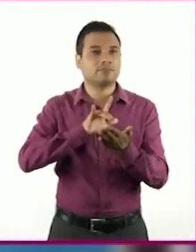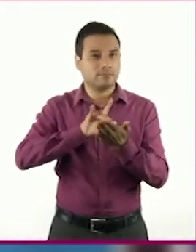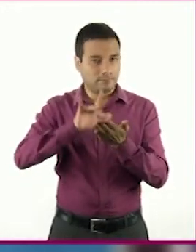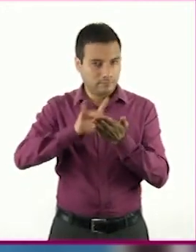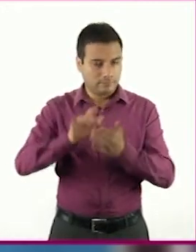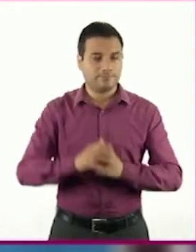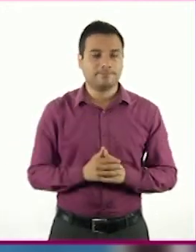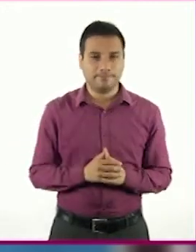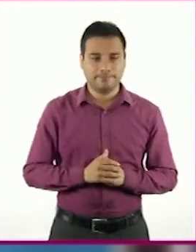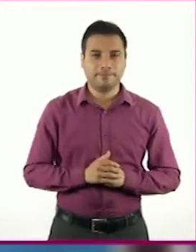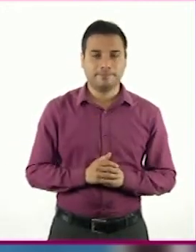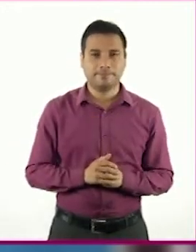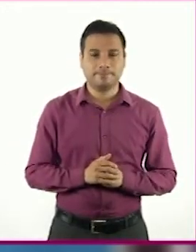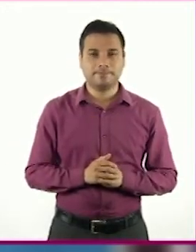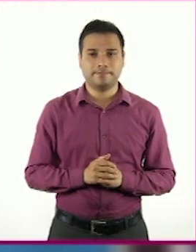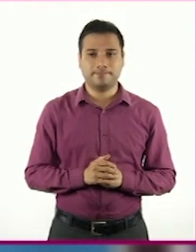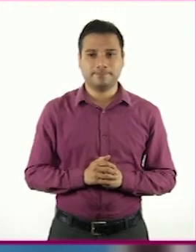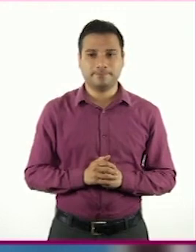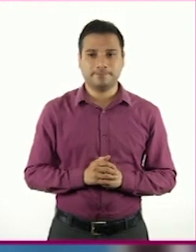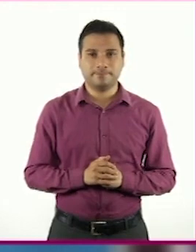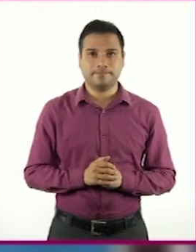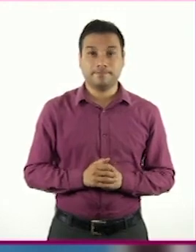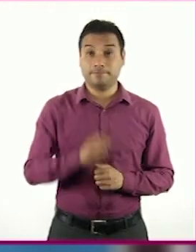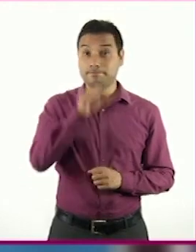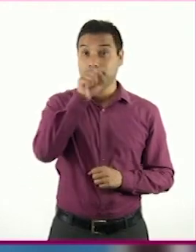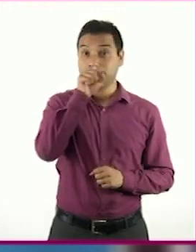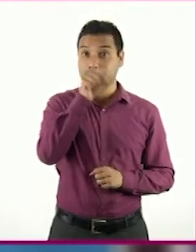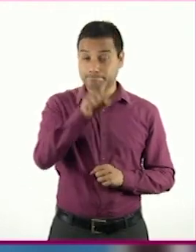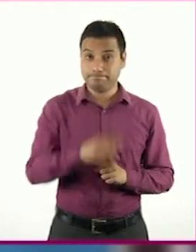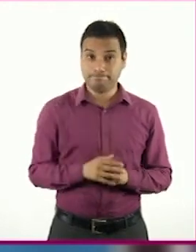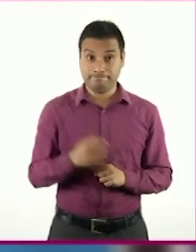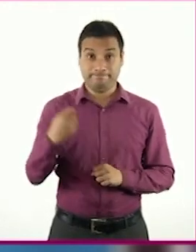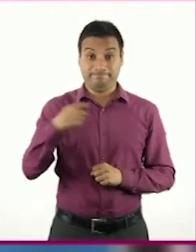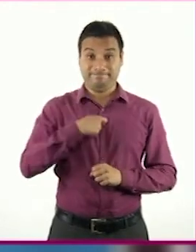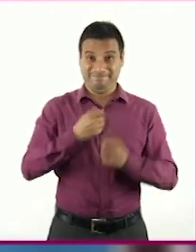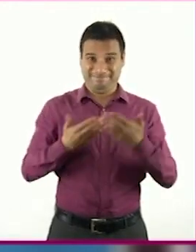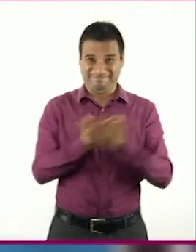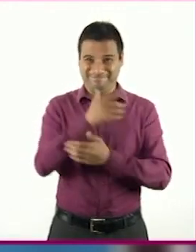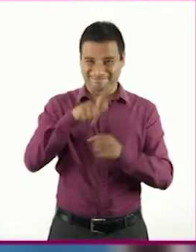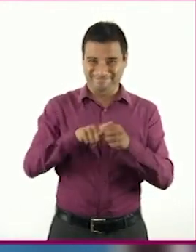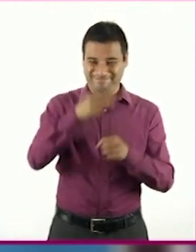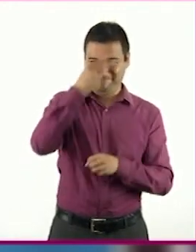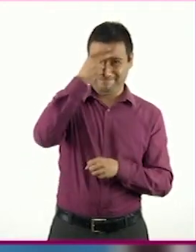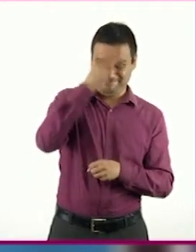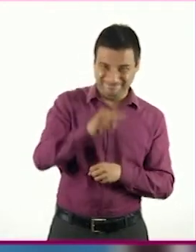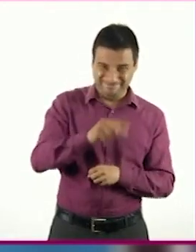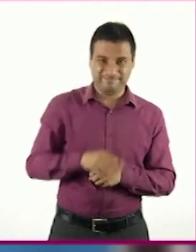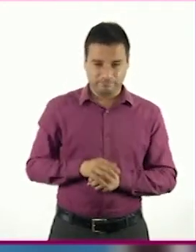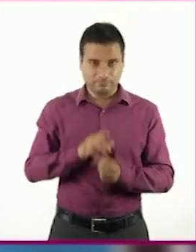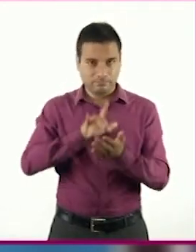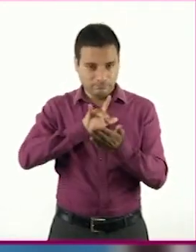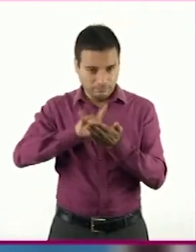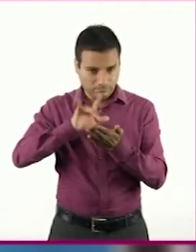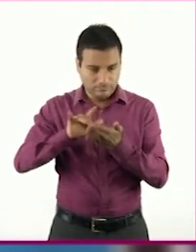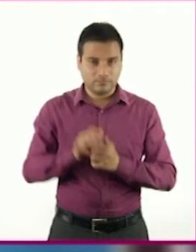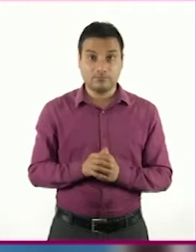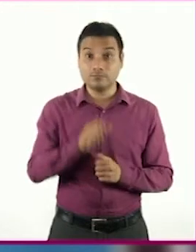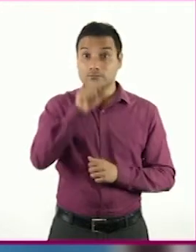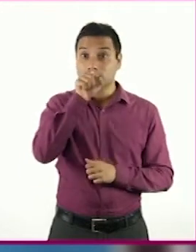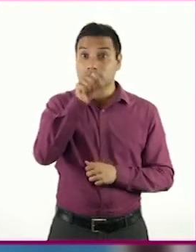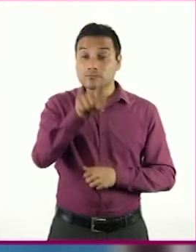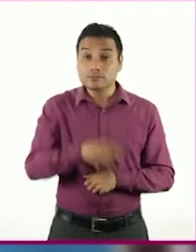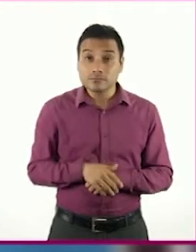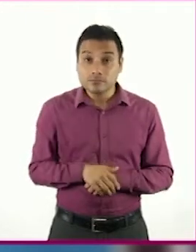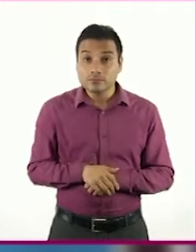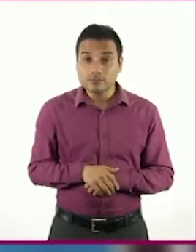de adaptación, así como el reforzar la identidad nacional mexicana y las identidades locales de origen